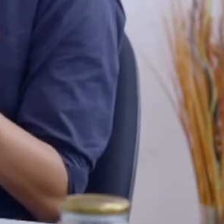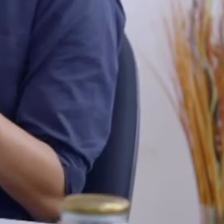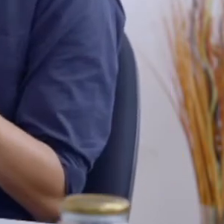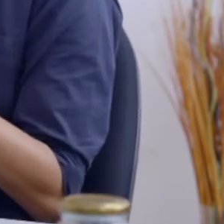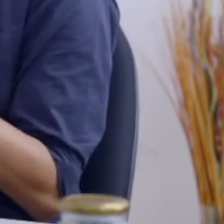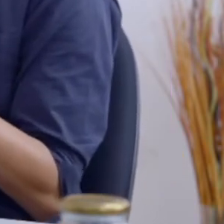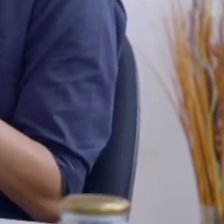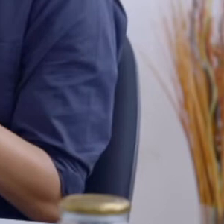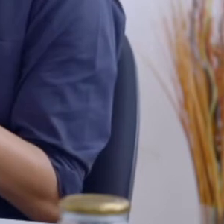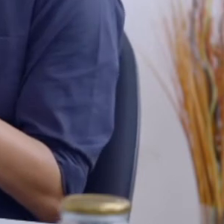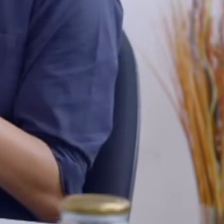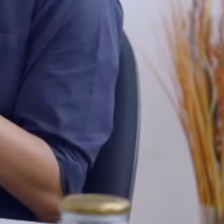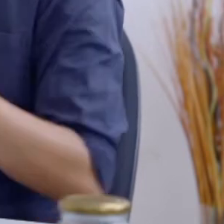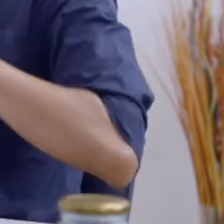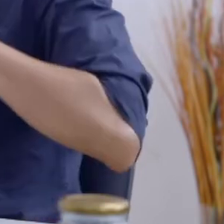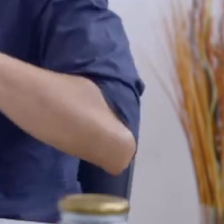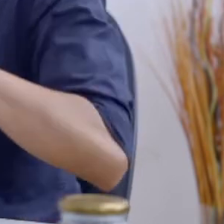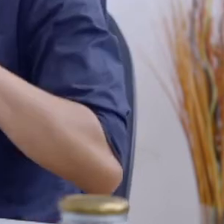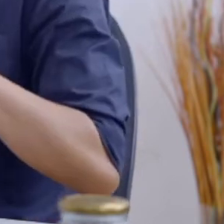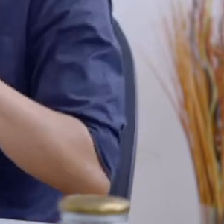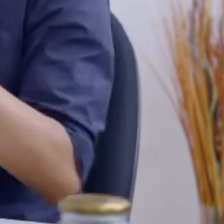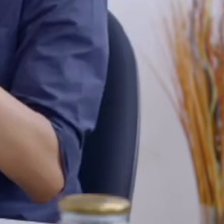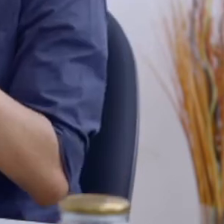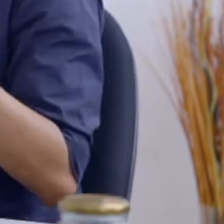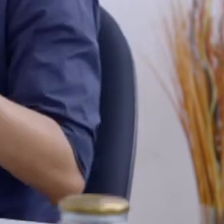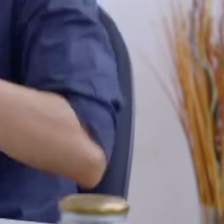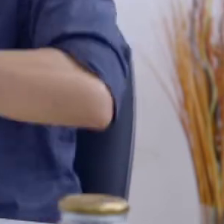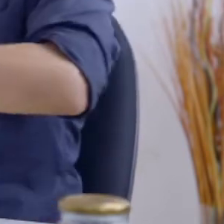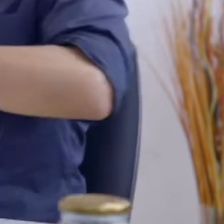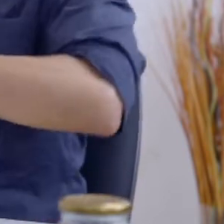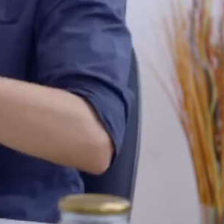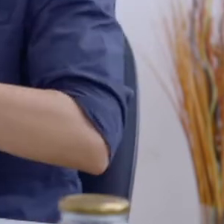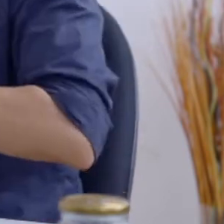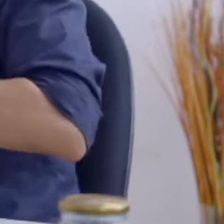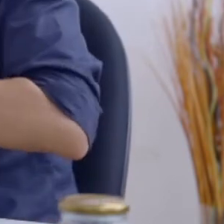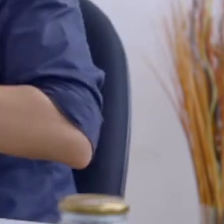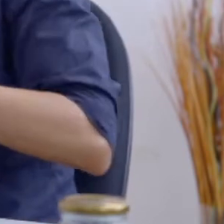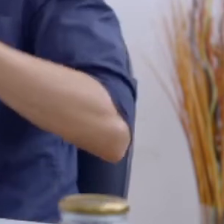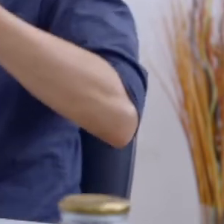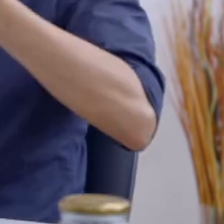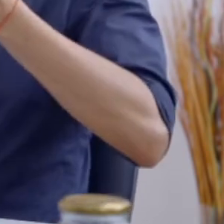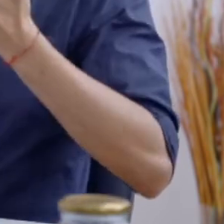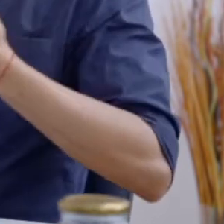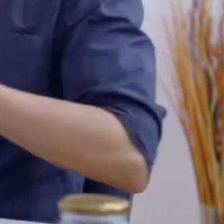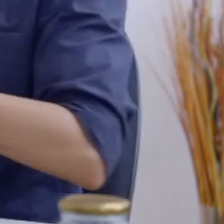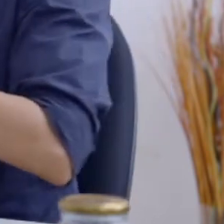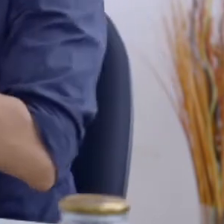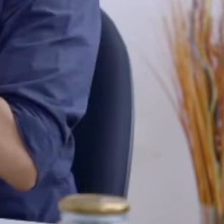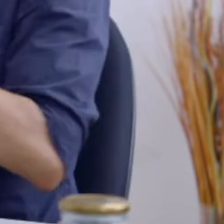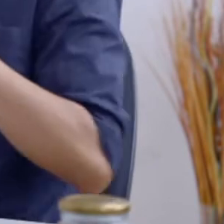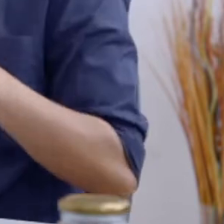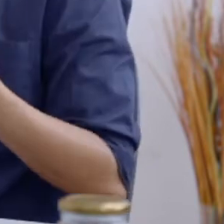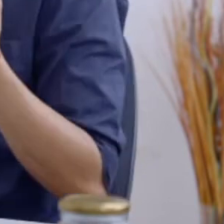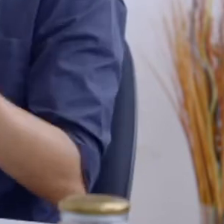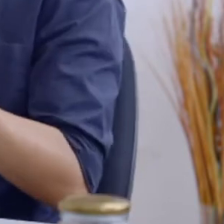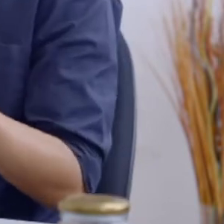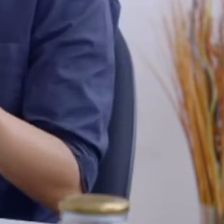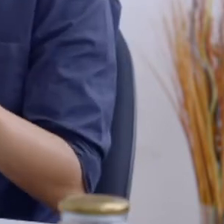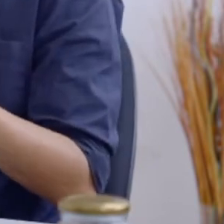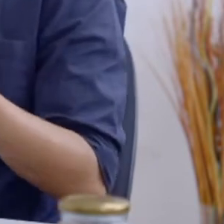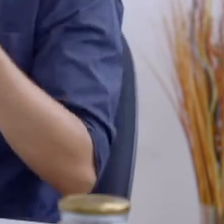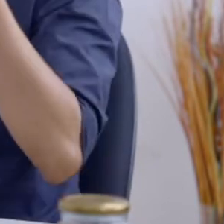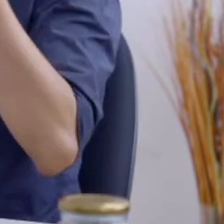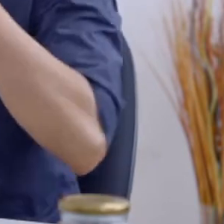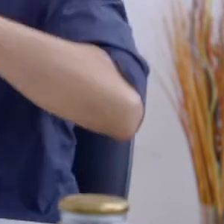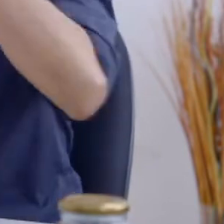Álvaro, las posibilidades que ofrecen los entornos digitales y el uso de dispositivos portátiles permitieron en gran parte la producción